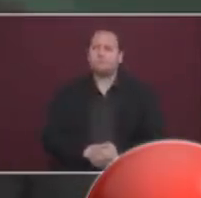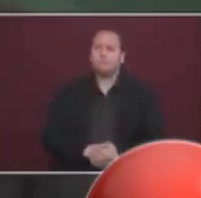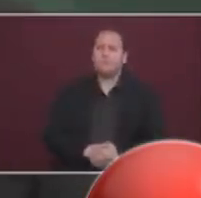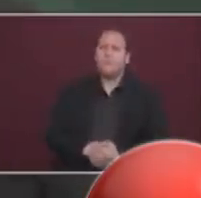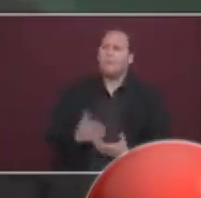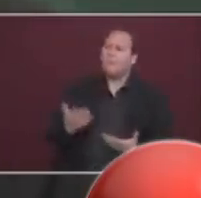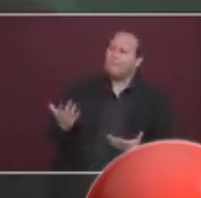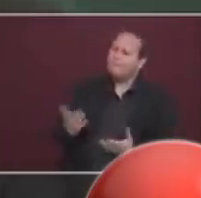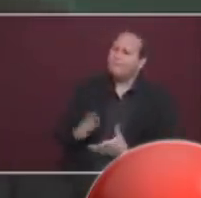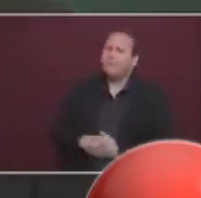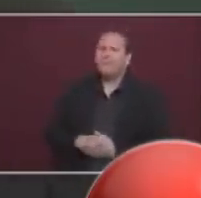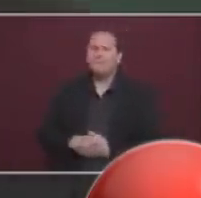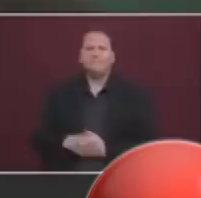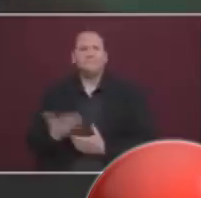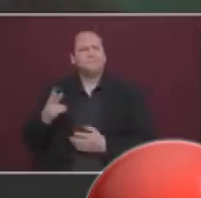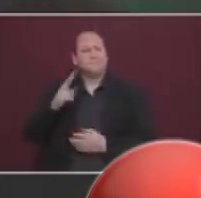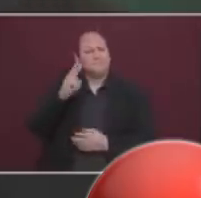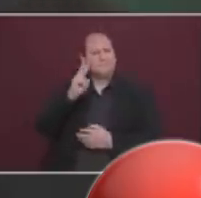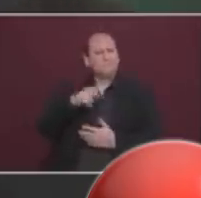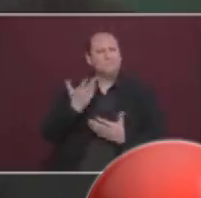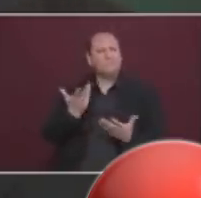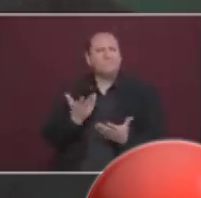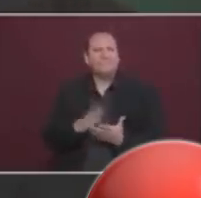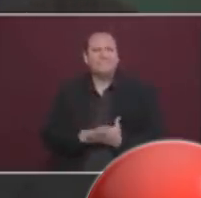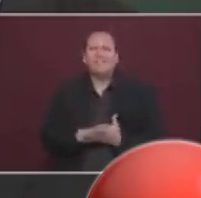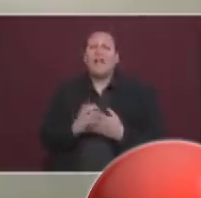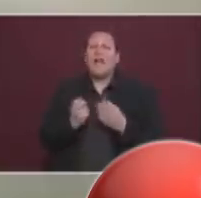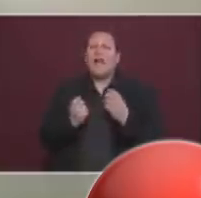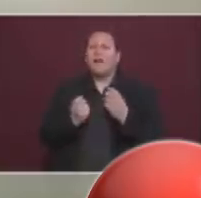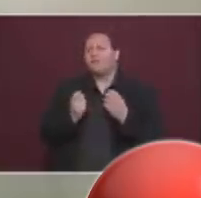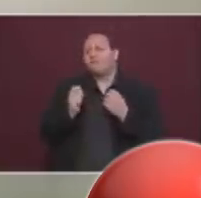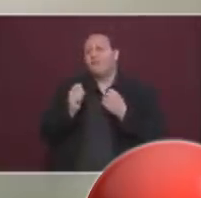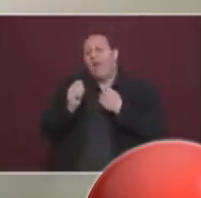Se generó polémica